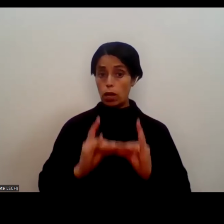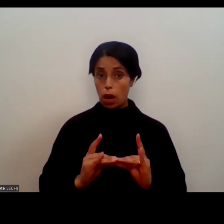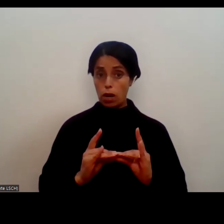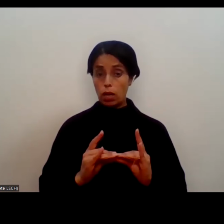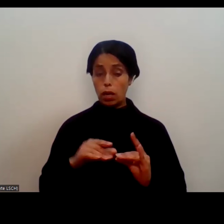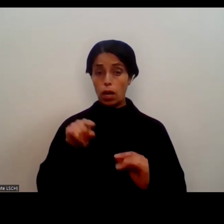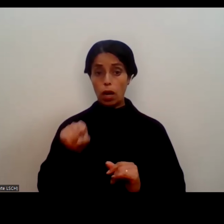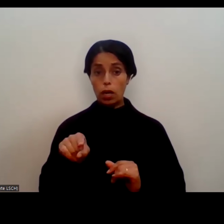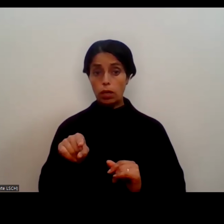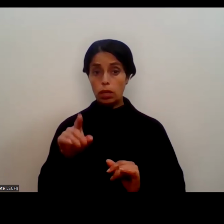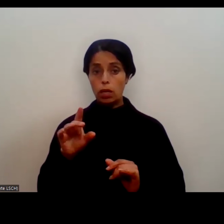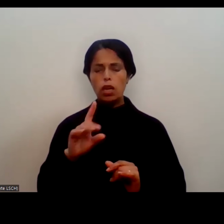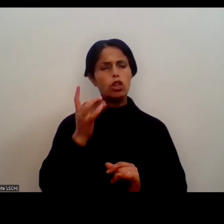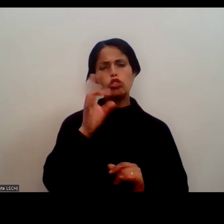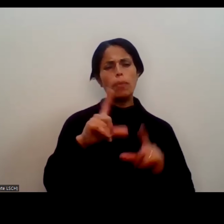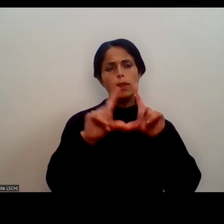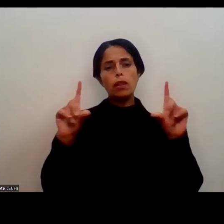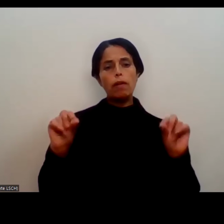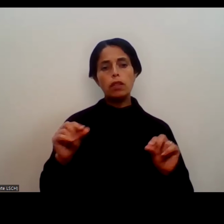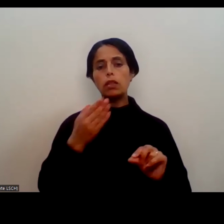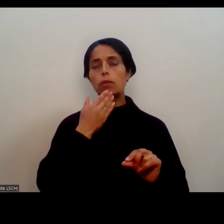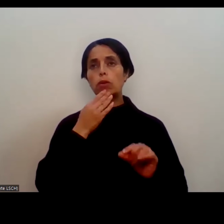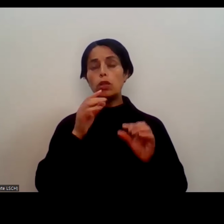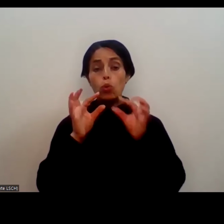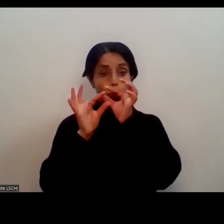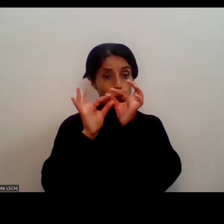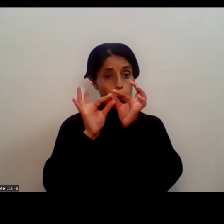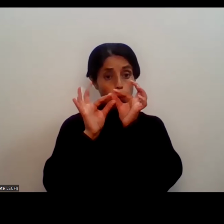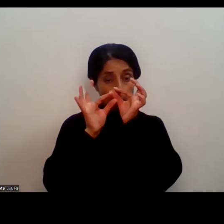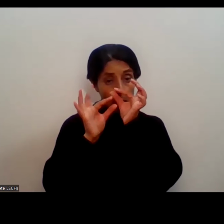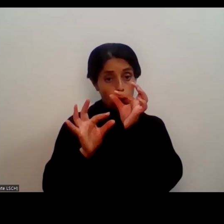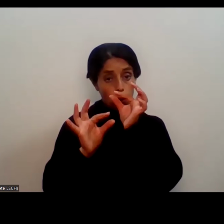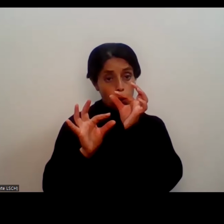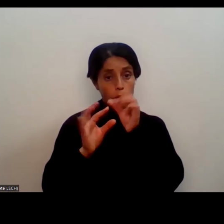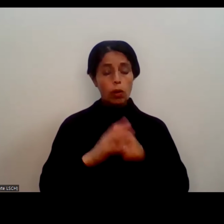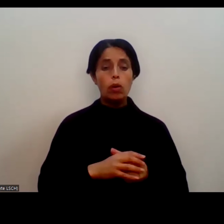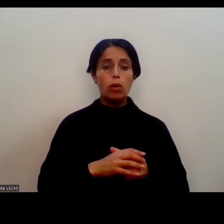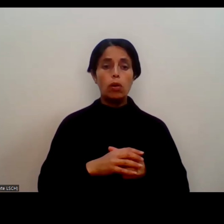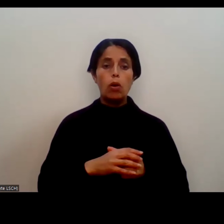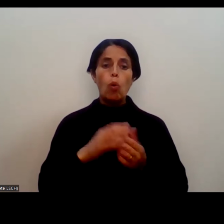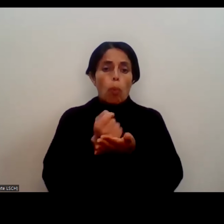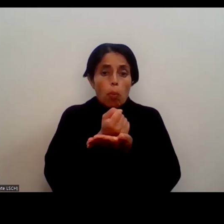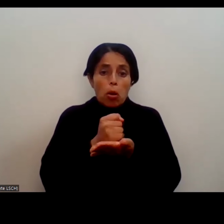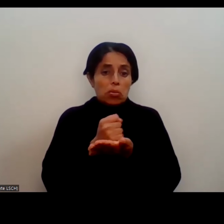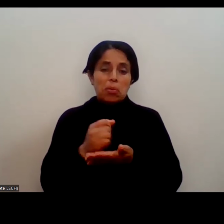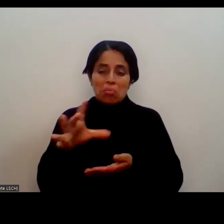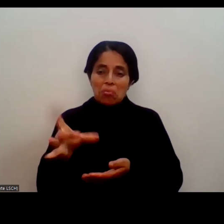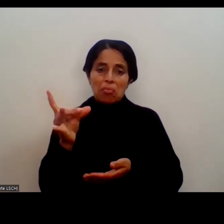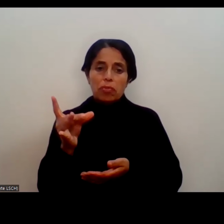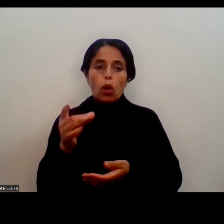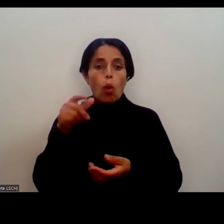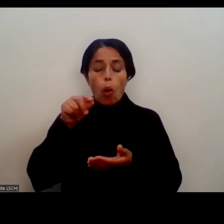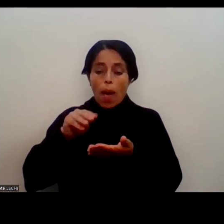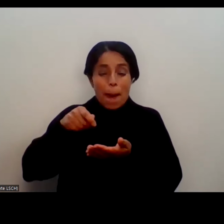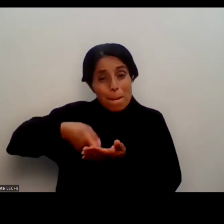no necesariamente tableta, puede ser un tubo, puede ser un morterito, puede ser una